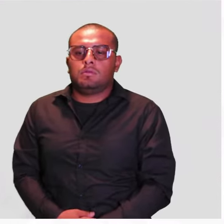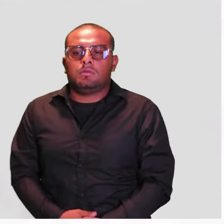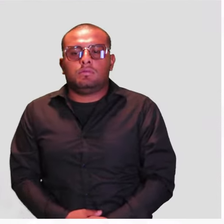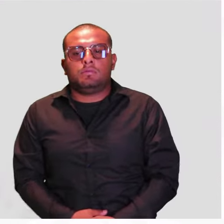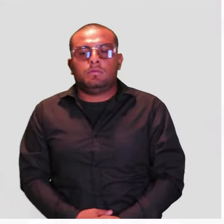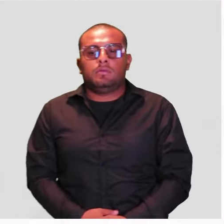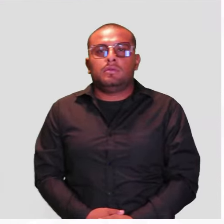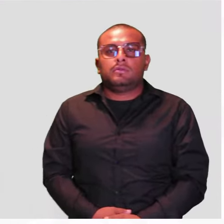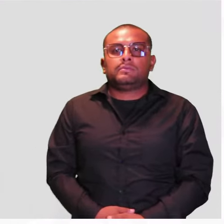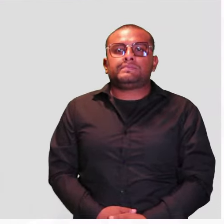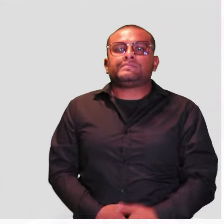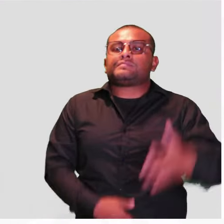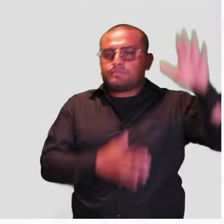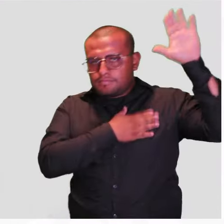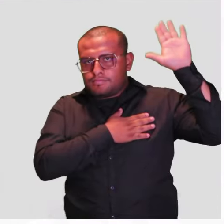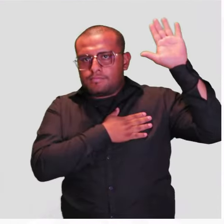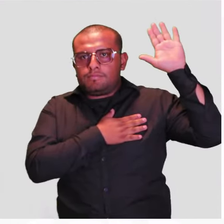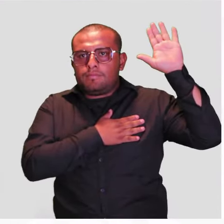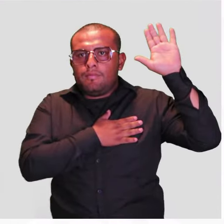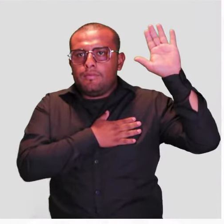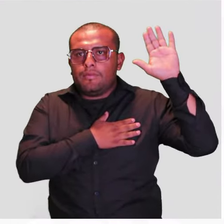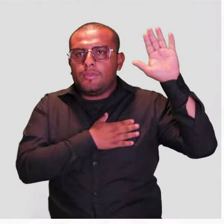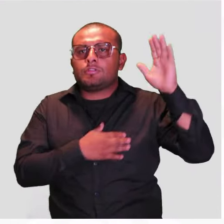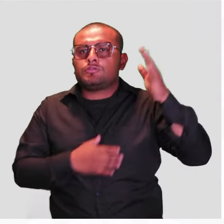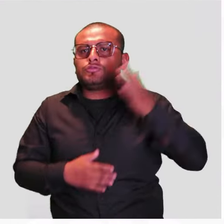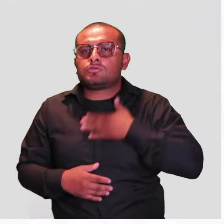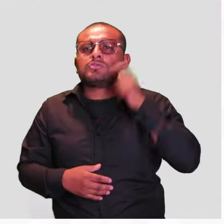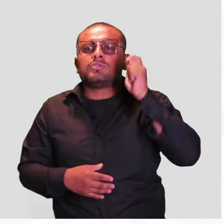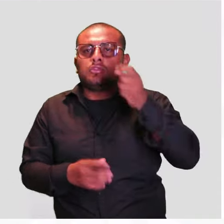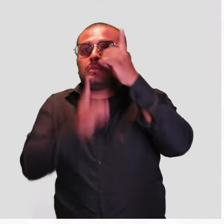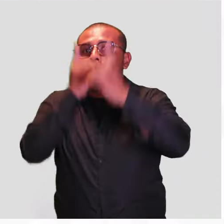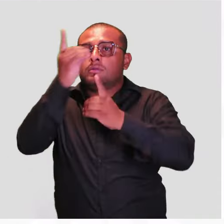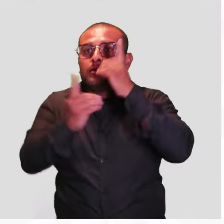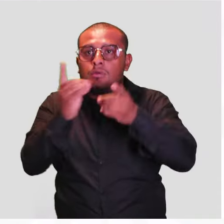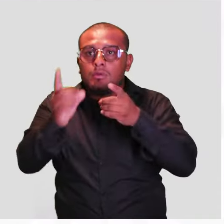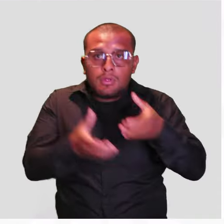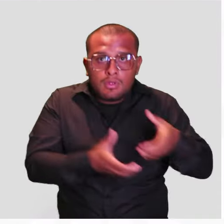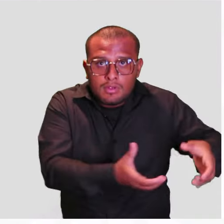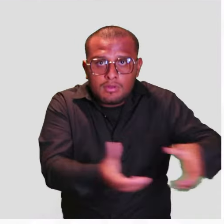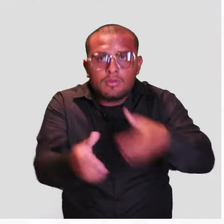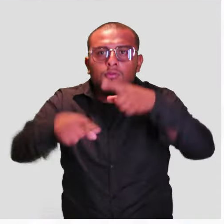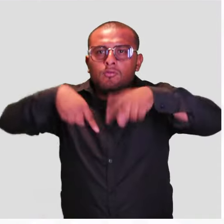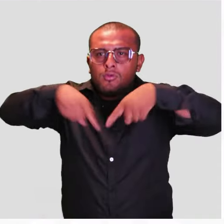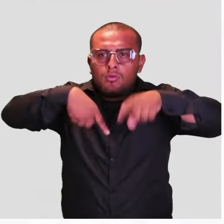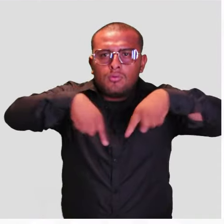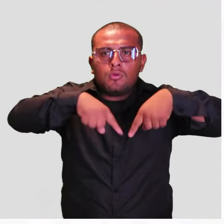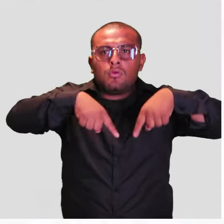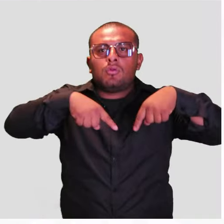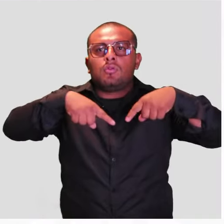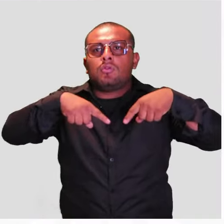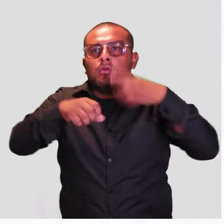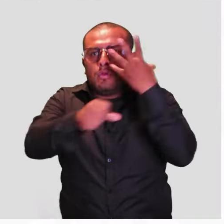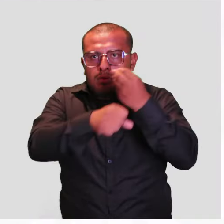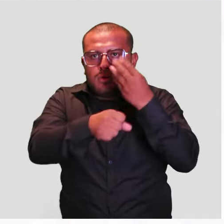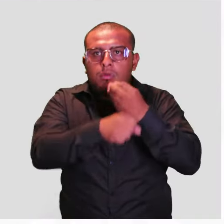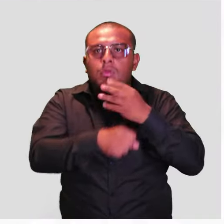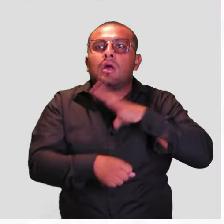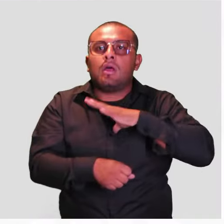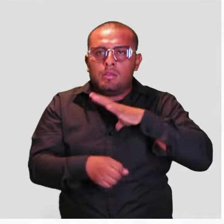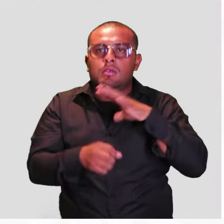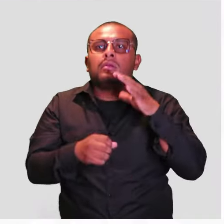Mi compromiso, hablando del deporte, será que los campos en las comunidades, los campos de fútbol, contarán con su infraestructura, con baños y con gradas para que disfruten de